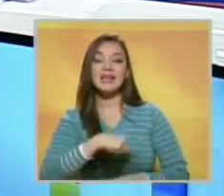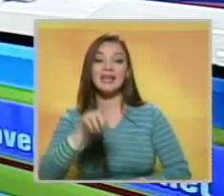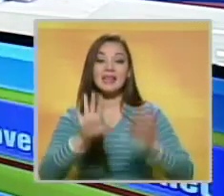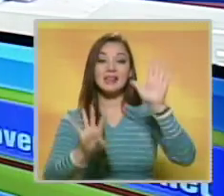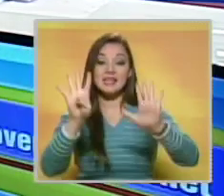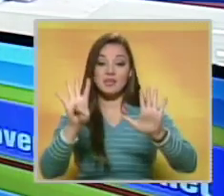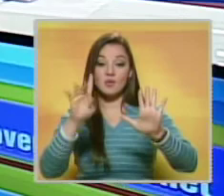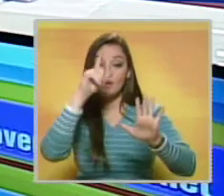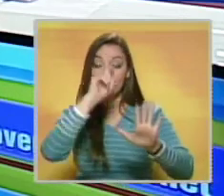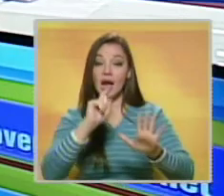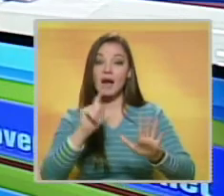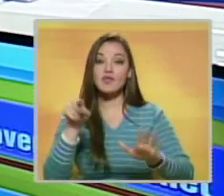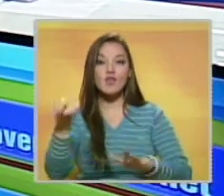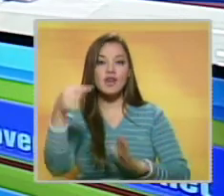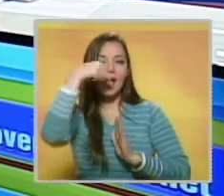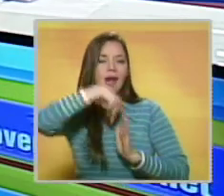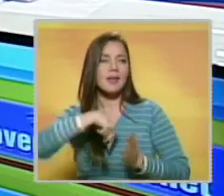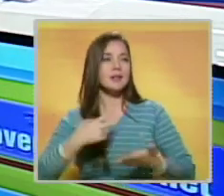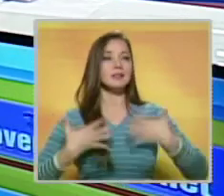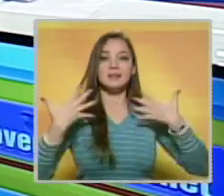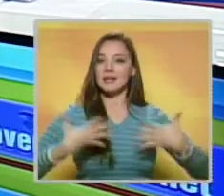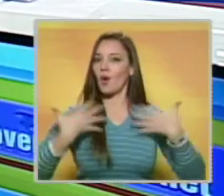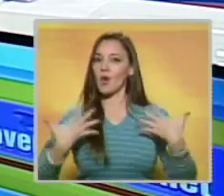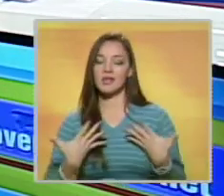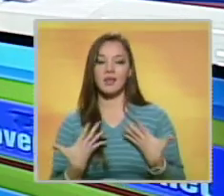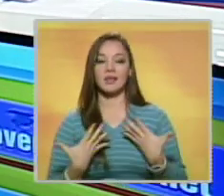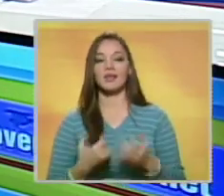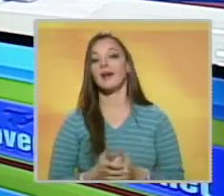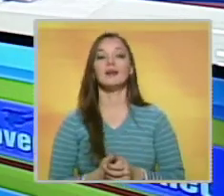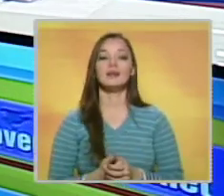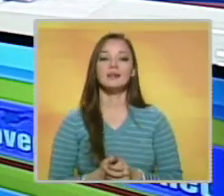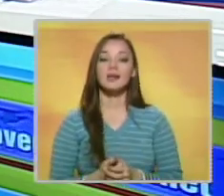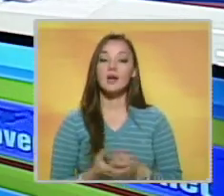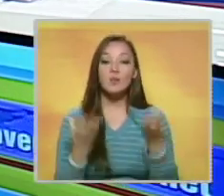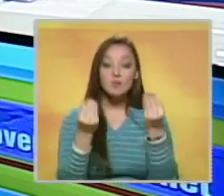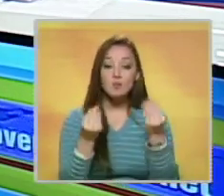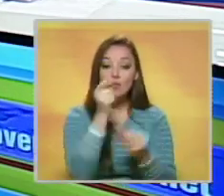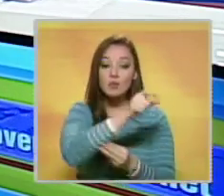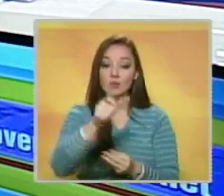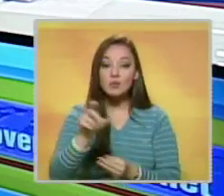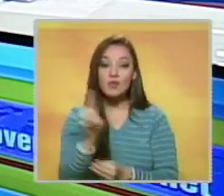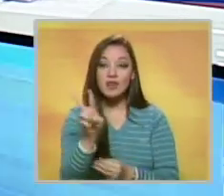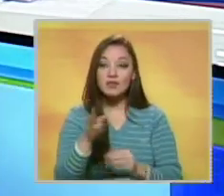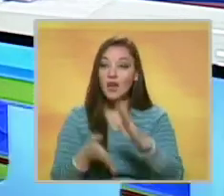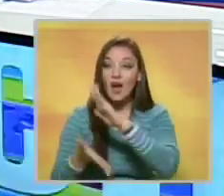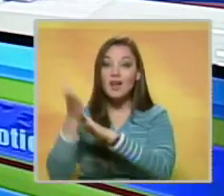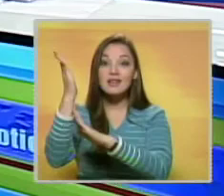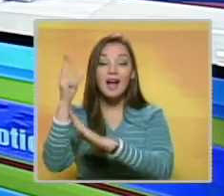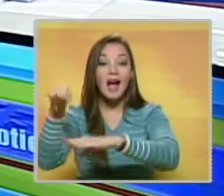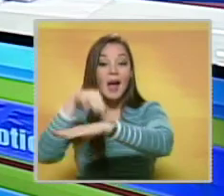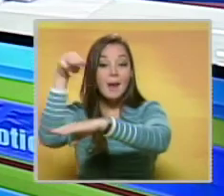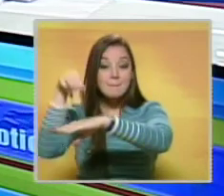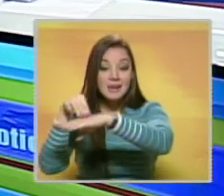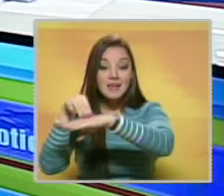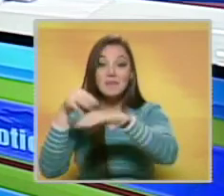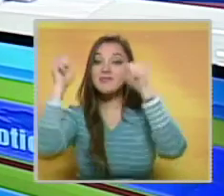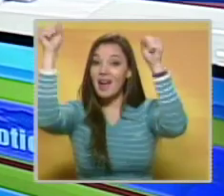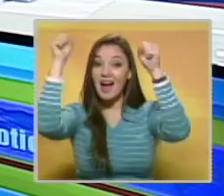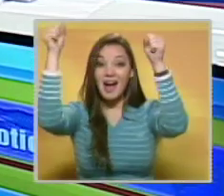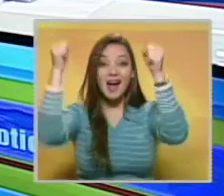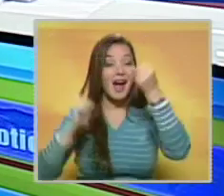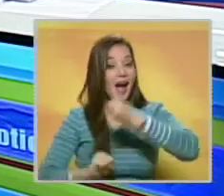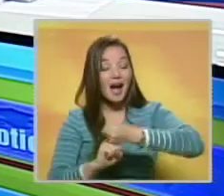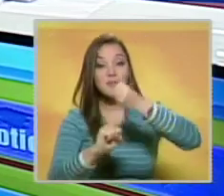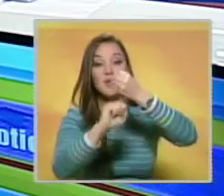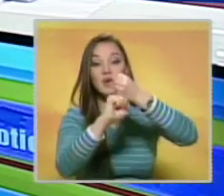interior, pero imagínate, habrá muchos venezolanos, hasta el alcalde es venezolano. Muchísimos venezolanos apoyándola en Miami y bueno, le tocó un grupo donde las